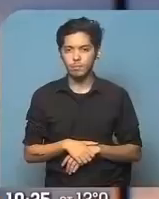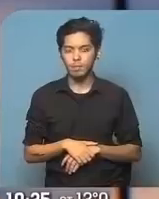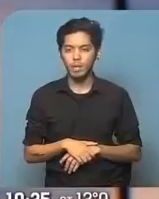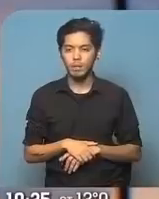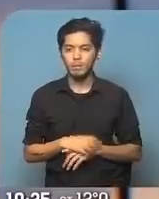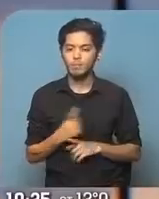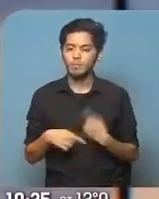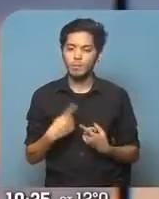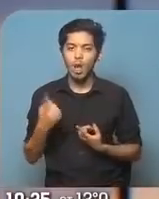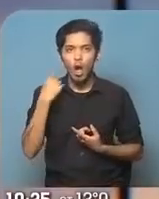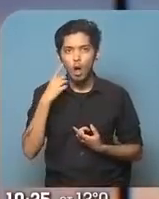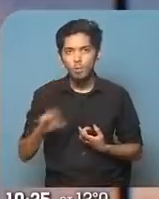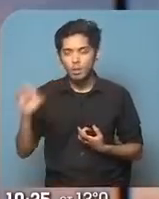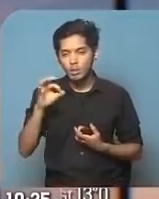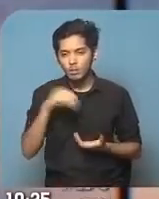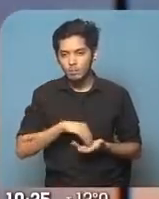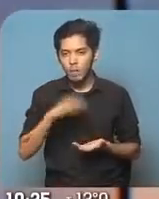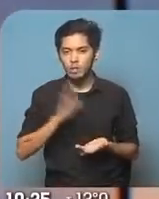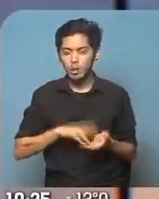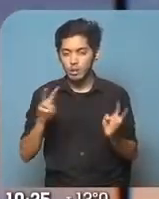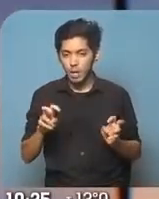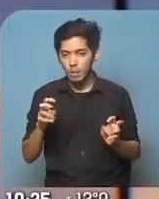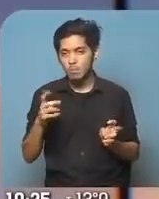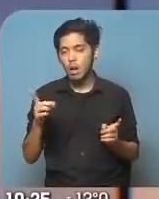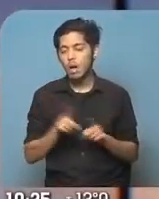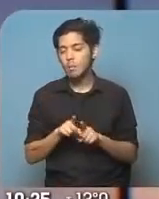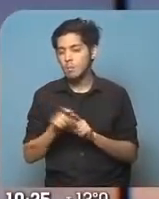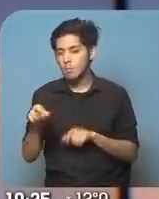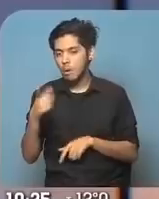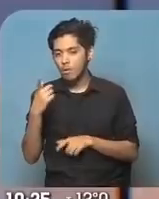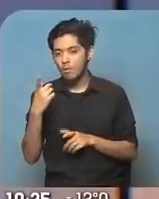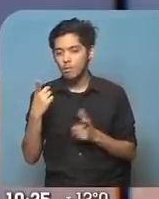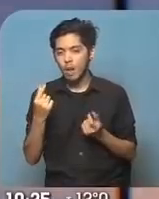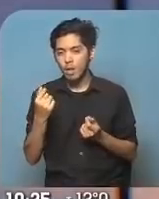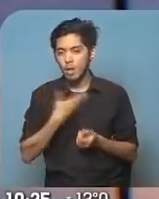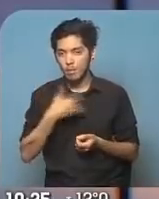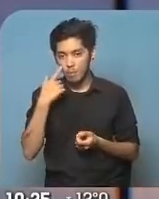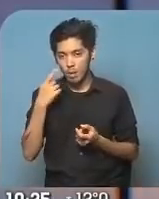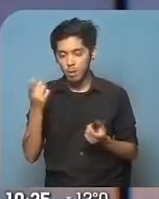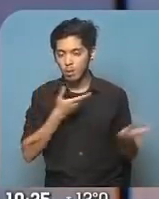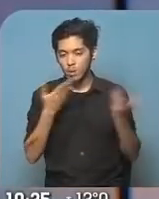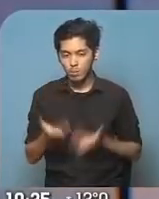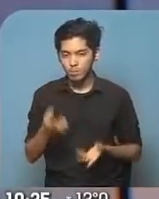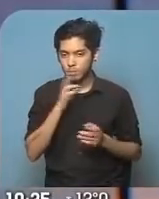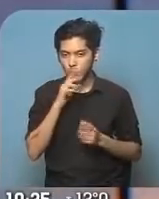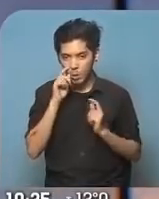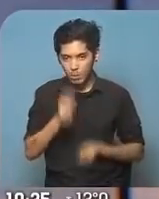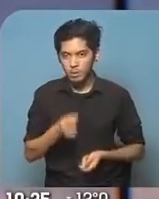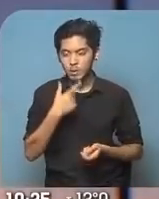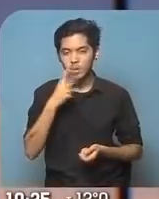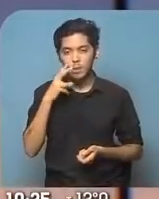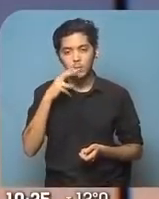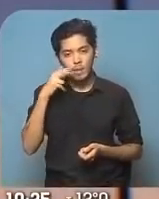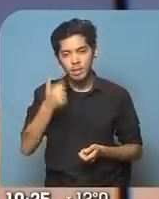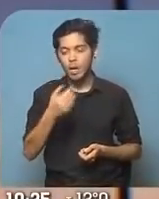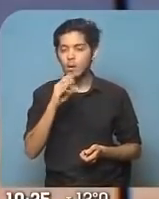seguimos con opiniones más opiniones sobre este tema de acuerdo con el fondo monetario y nos visita en el piso de la tv pública para todo el país silvina batakis